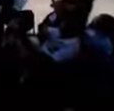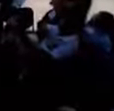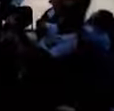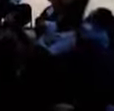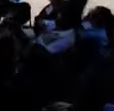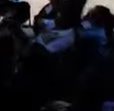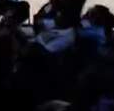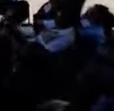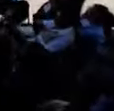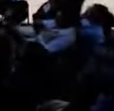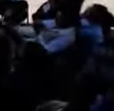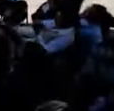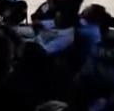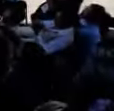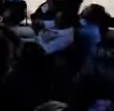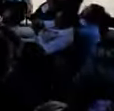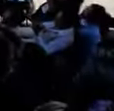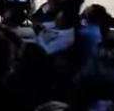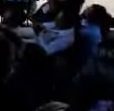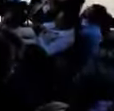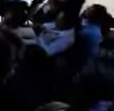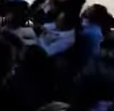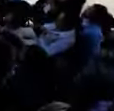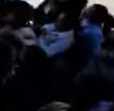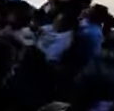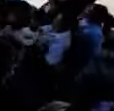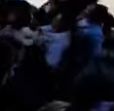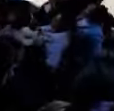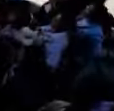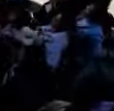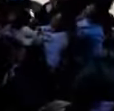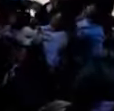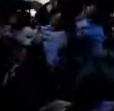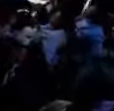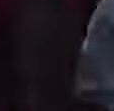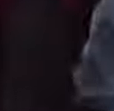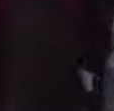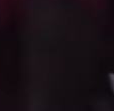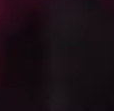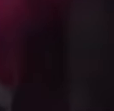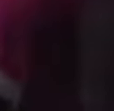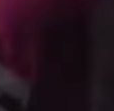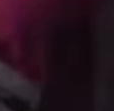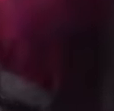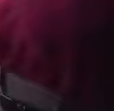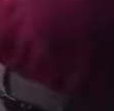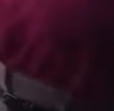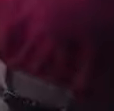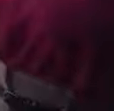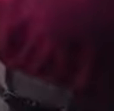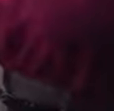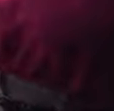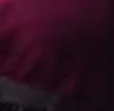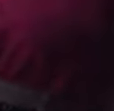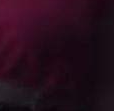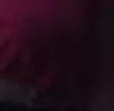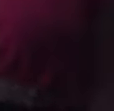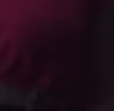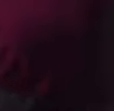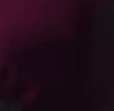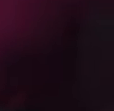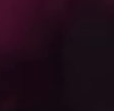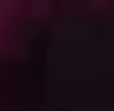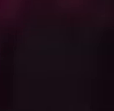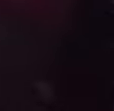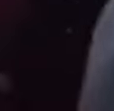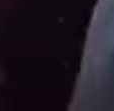Pedimos por favor en el pasillo central, a las personas que se encuentran en el pasillo central, por favor, vamos a dejar